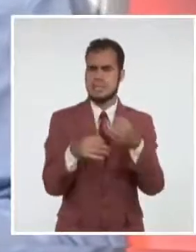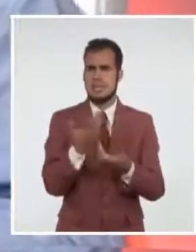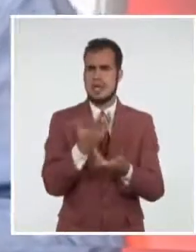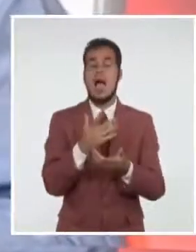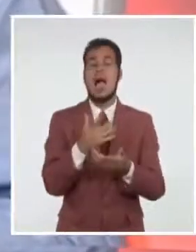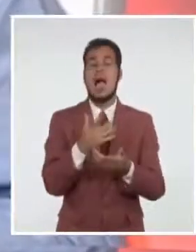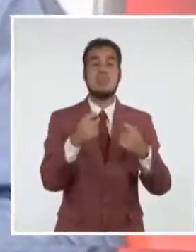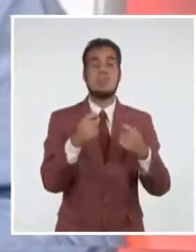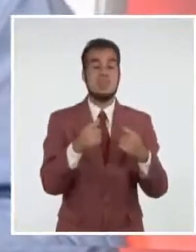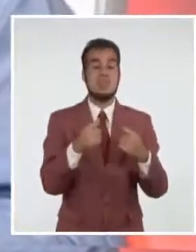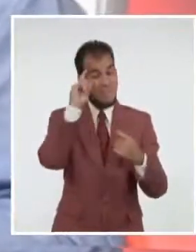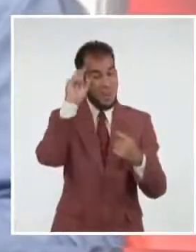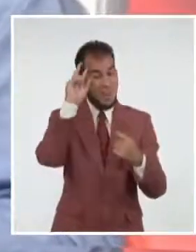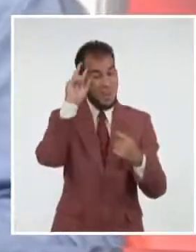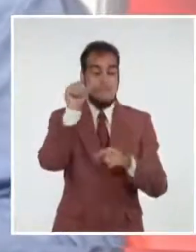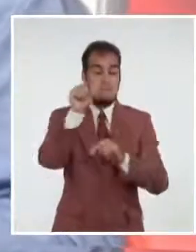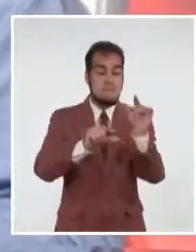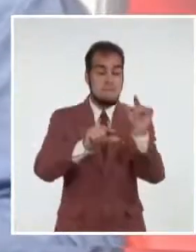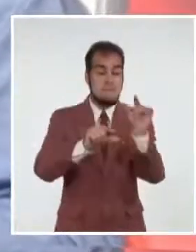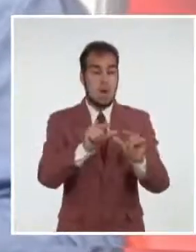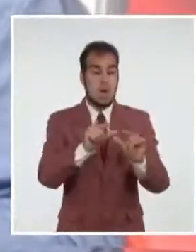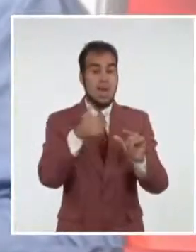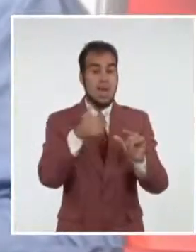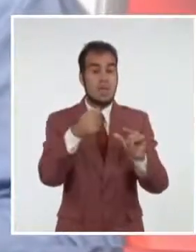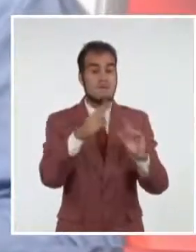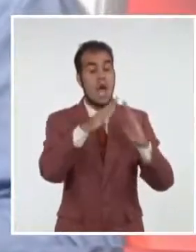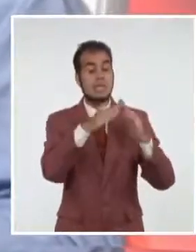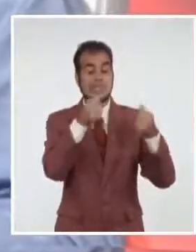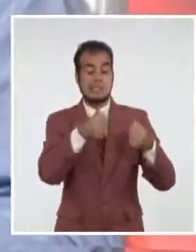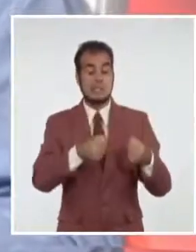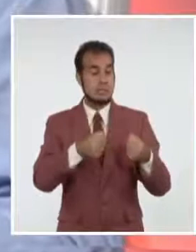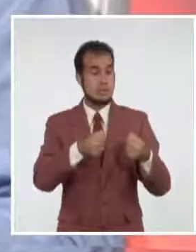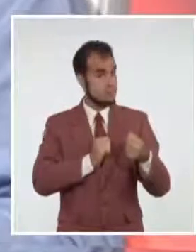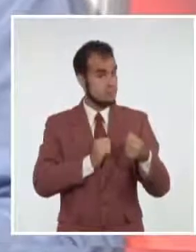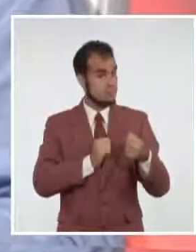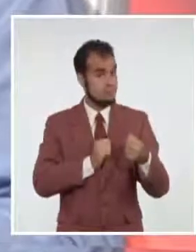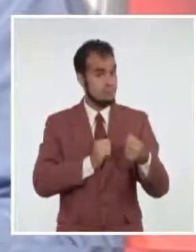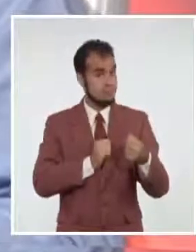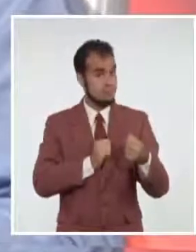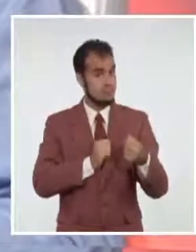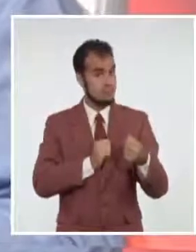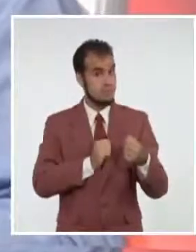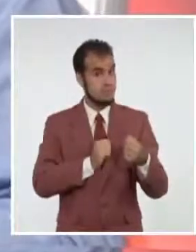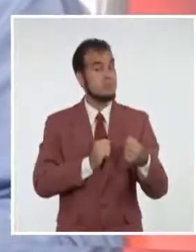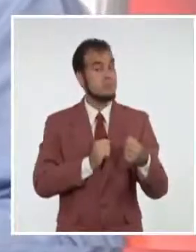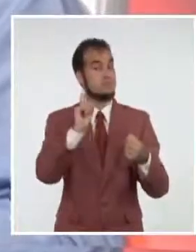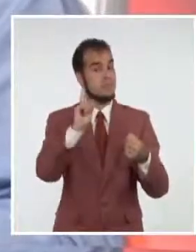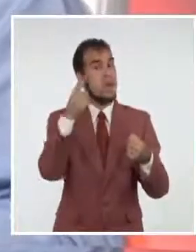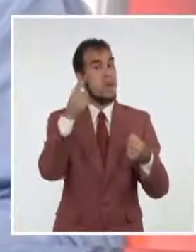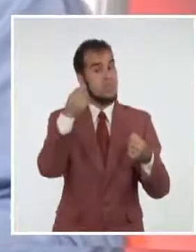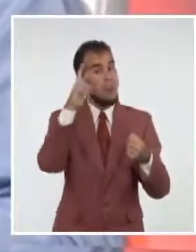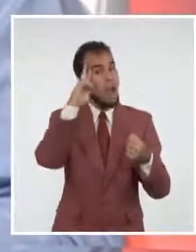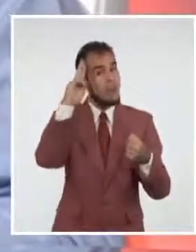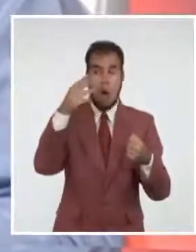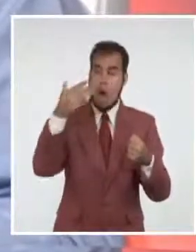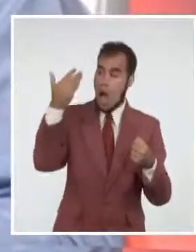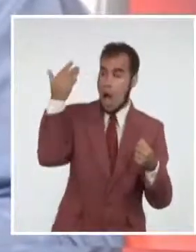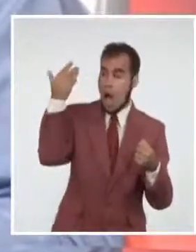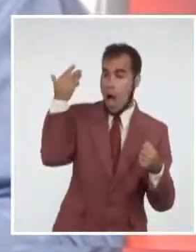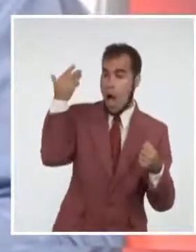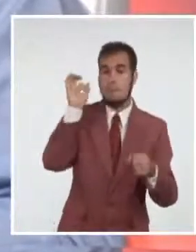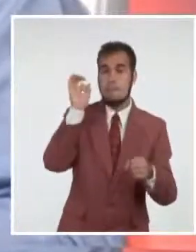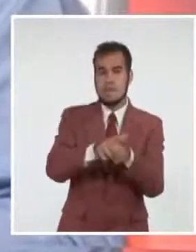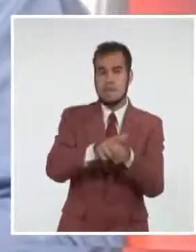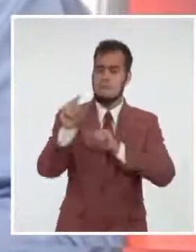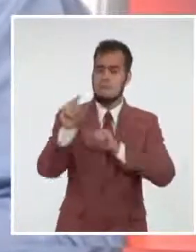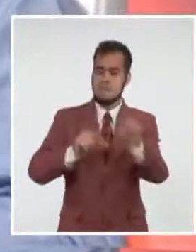su domicilio, ¿correcto? Y que no nos pase como en un momento determinado, cuando los viajeros empezaron